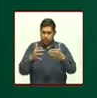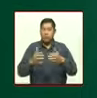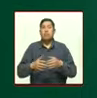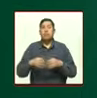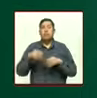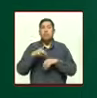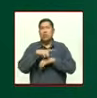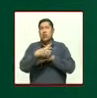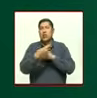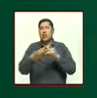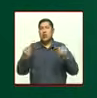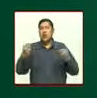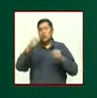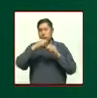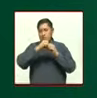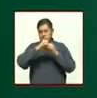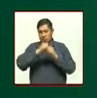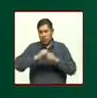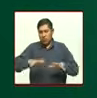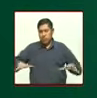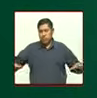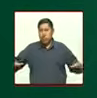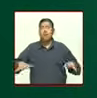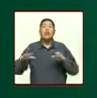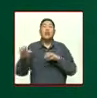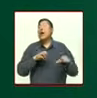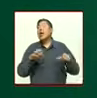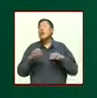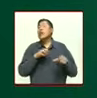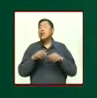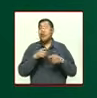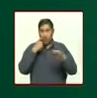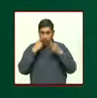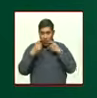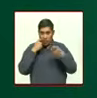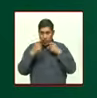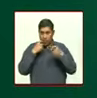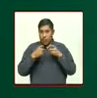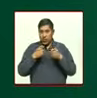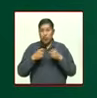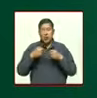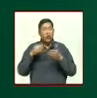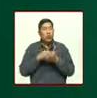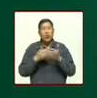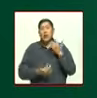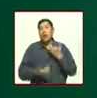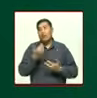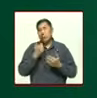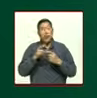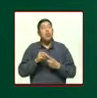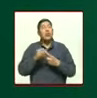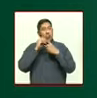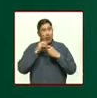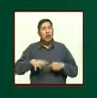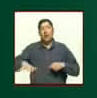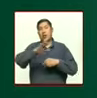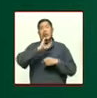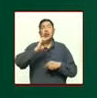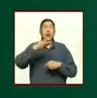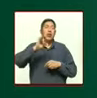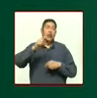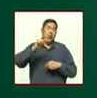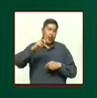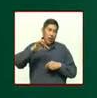combatir por tierra los incendios y el plan de mitigación aérea Guardián para atacar el fuego por aire, especialmente en la Chiquitania